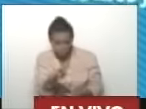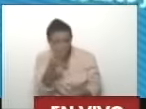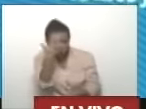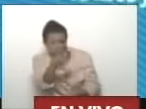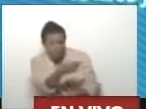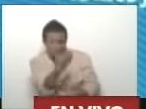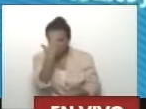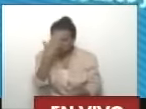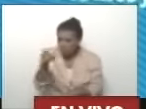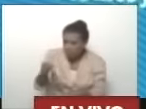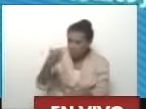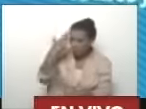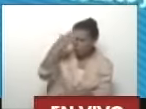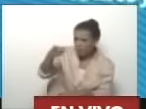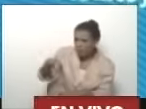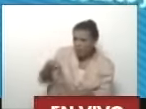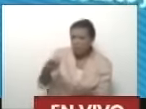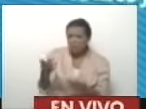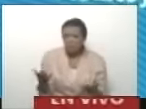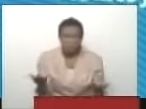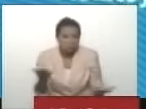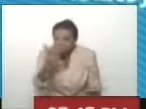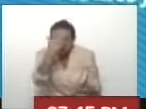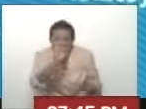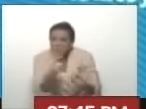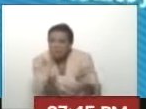sabías? ¿David Vincent lo sabía?